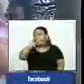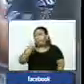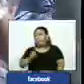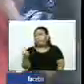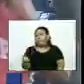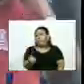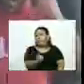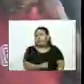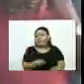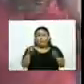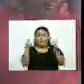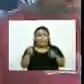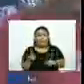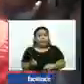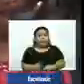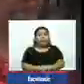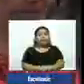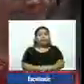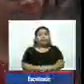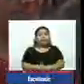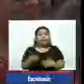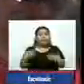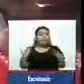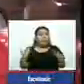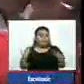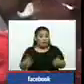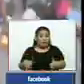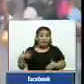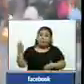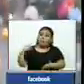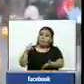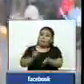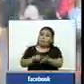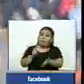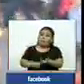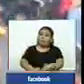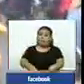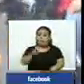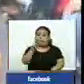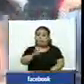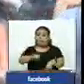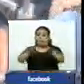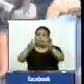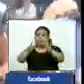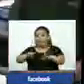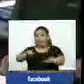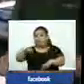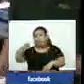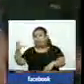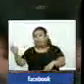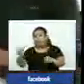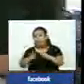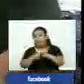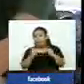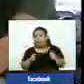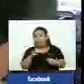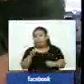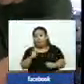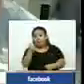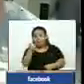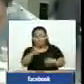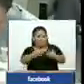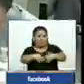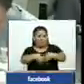población económicamente activa y carga una deuda de más de 17 mil millones de dólares. Una consultora